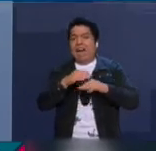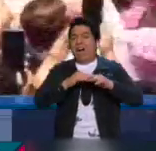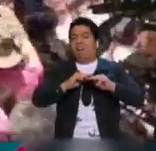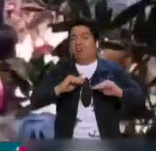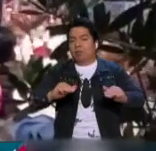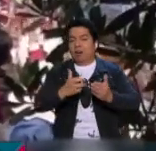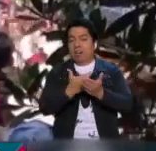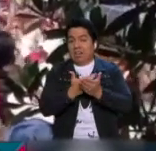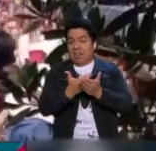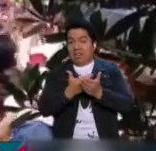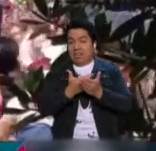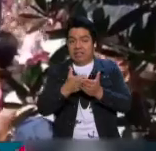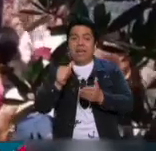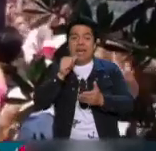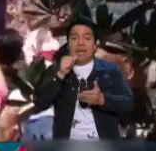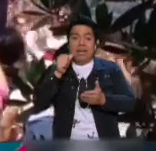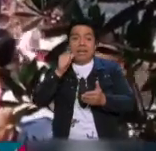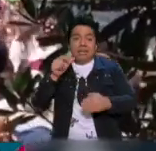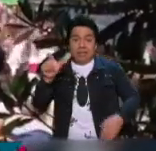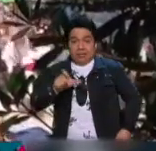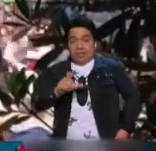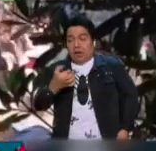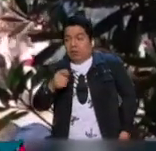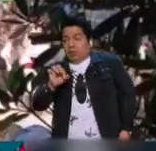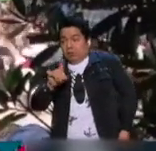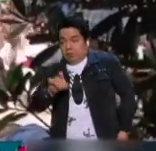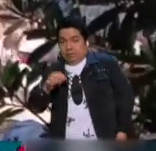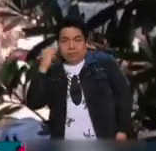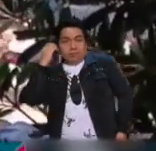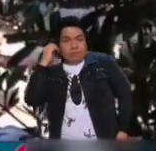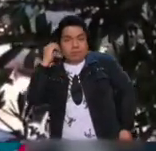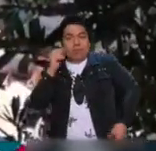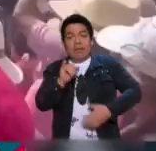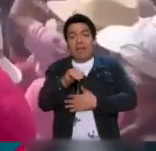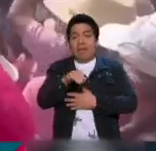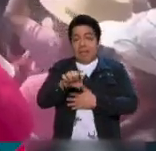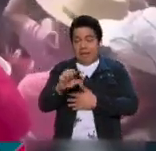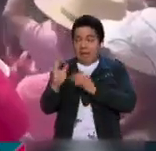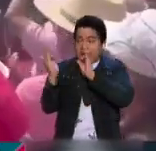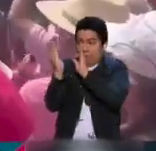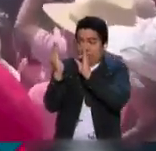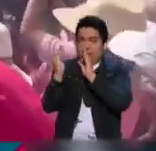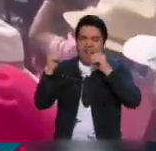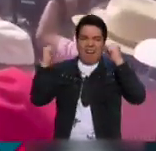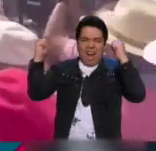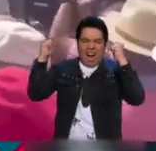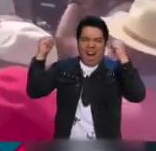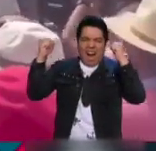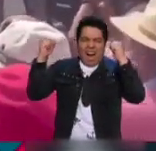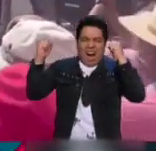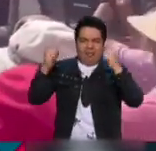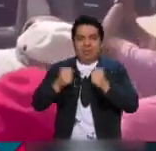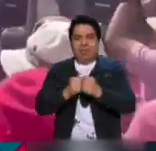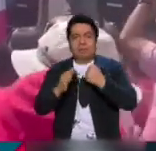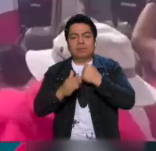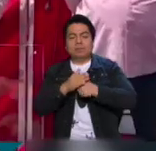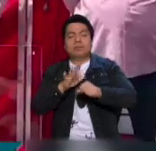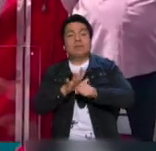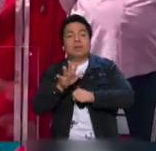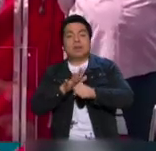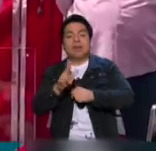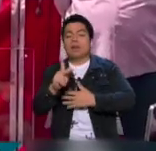Rosa, encabezado por el empresario Claudio X. González, se manifestó frente a las instalaciones del Instituto Nacional Electoral contra la designación